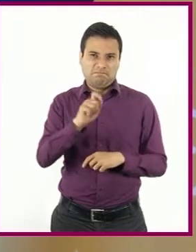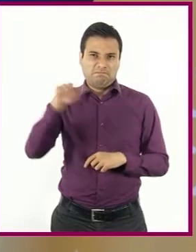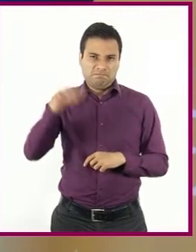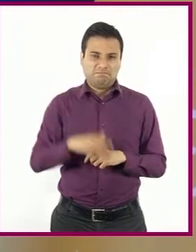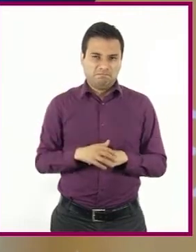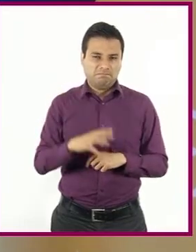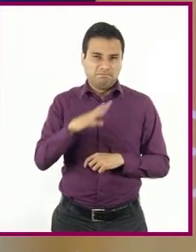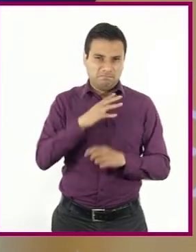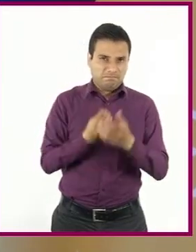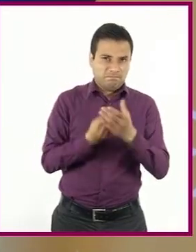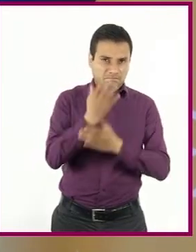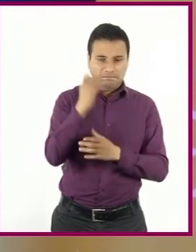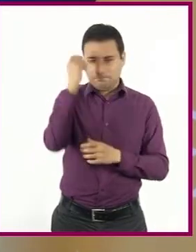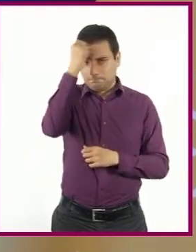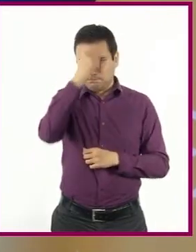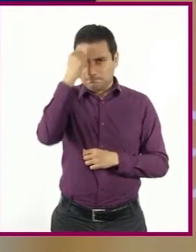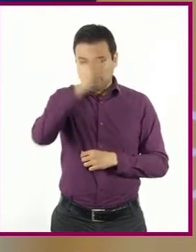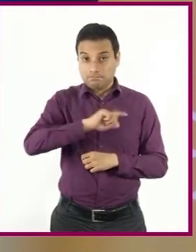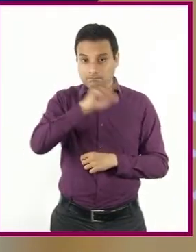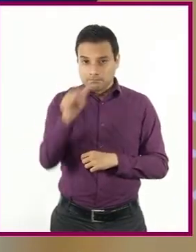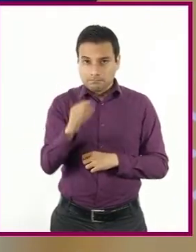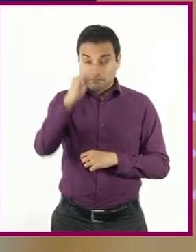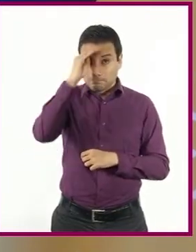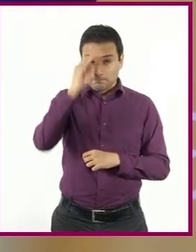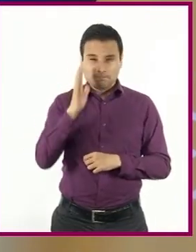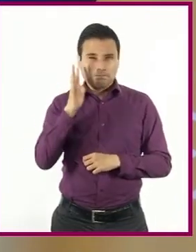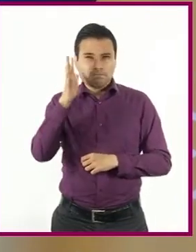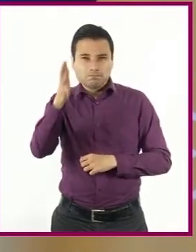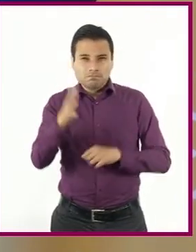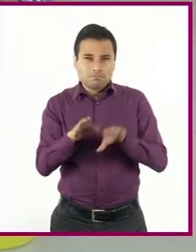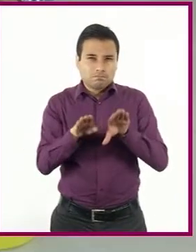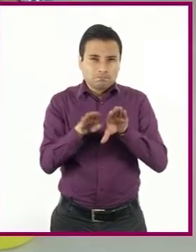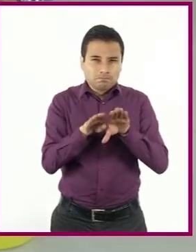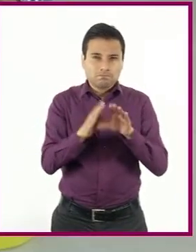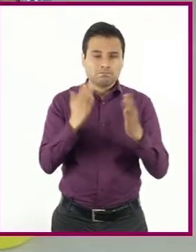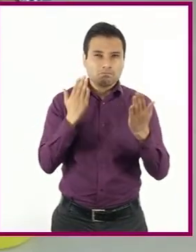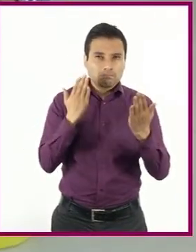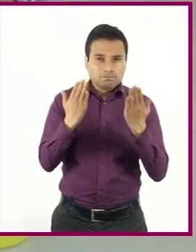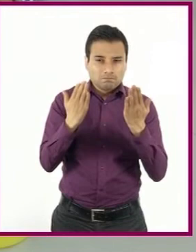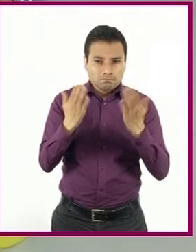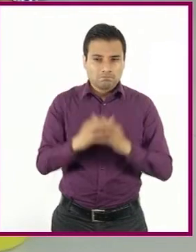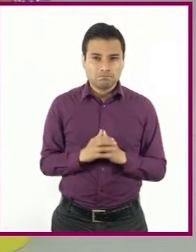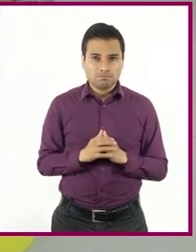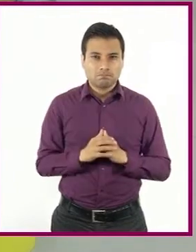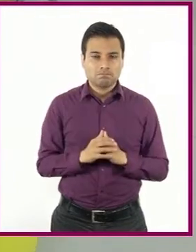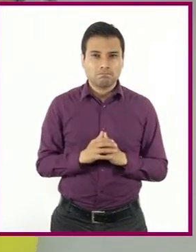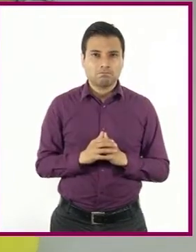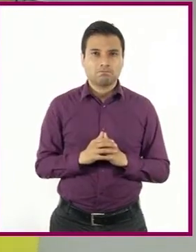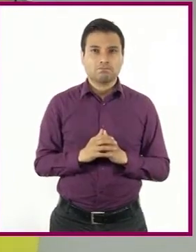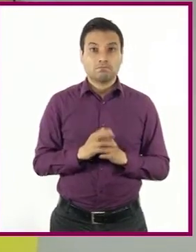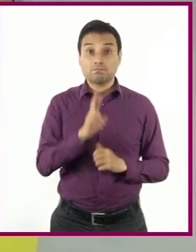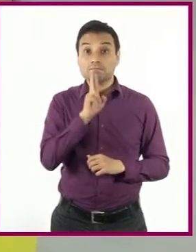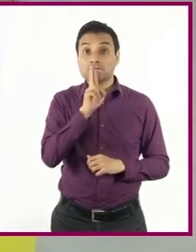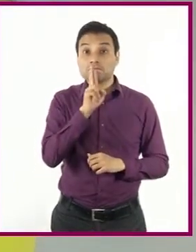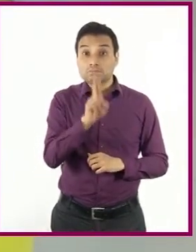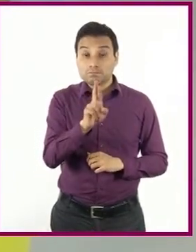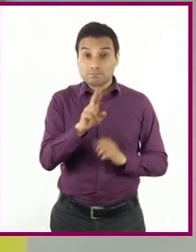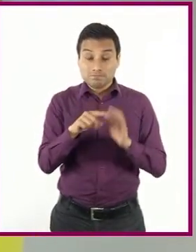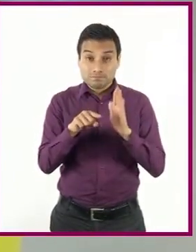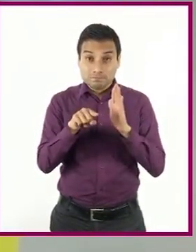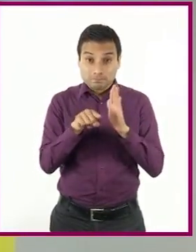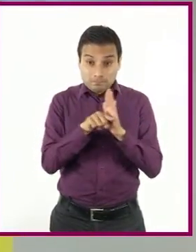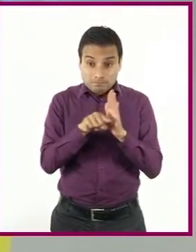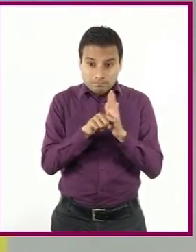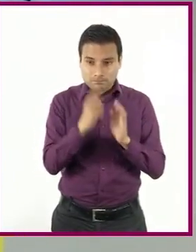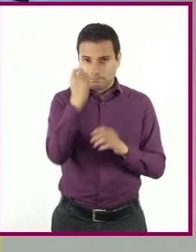obtienen predicciones a partir de ellas y las contrastan empíricamente. Si el resultado es negativo, la teoría